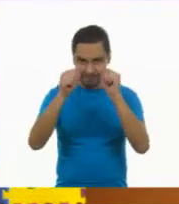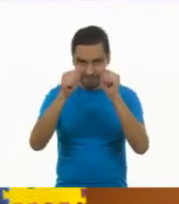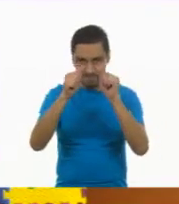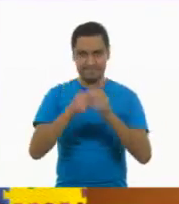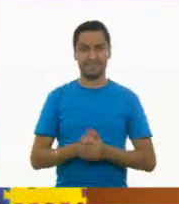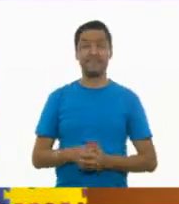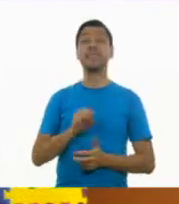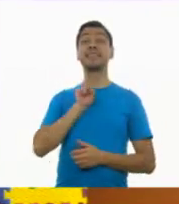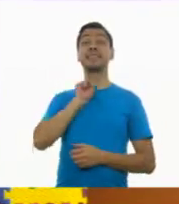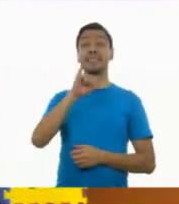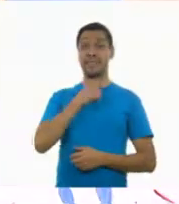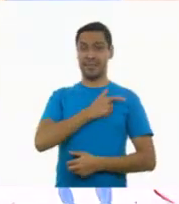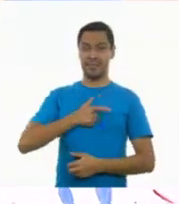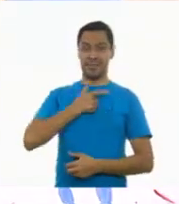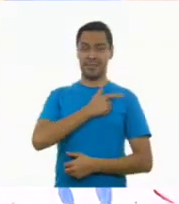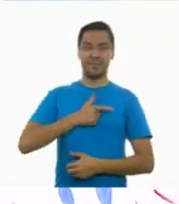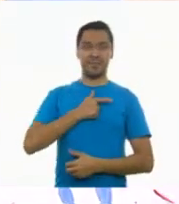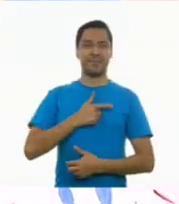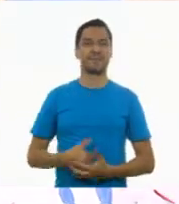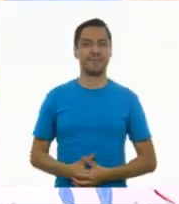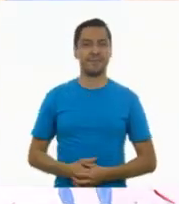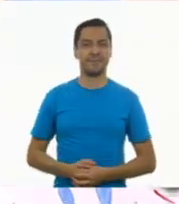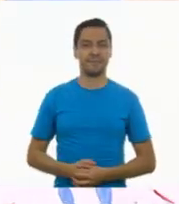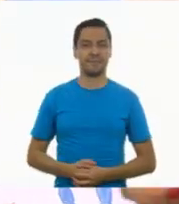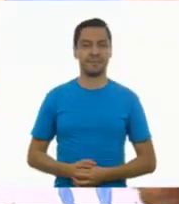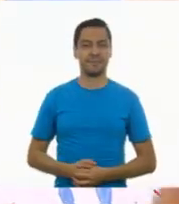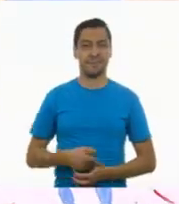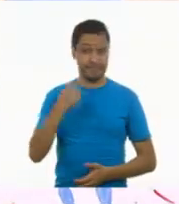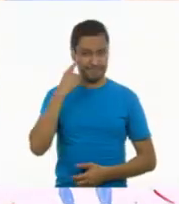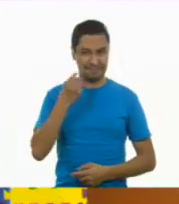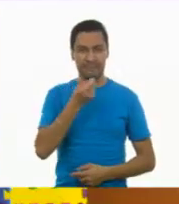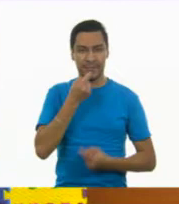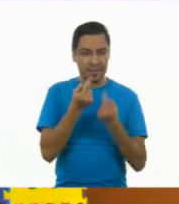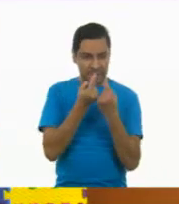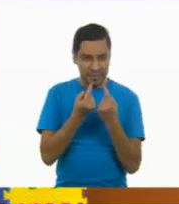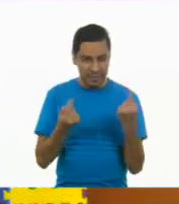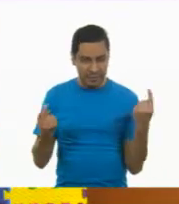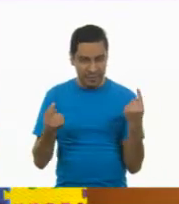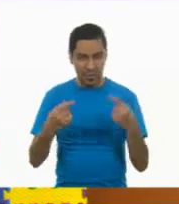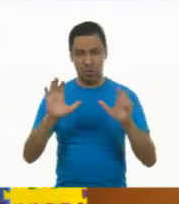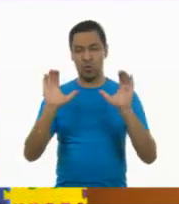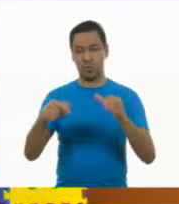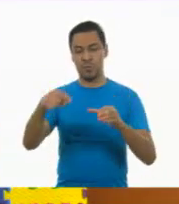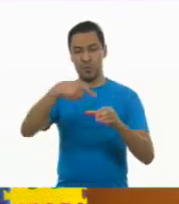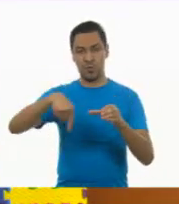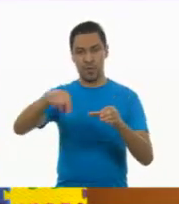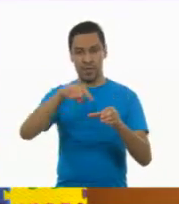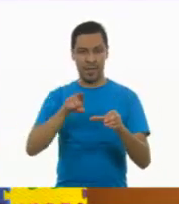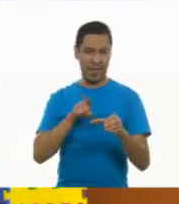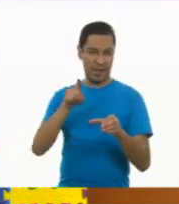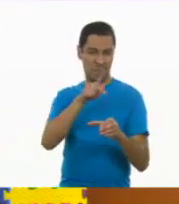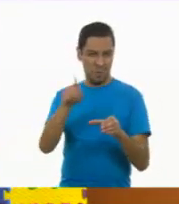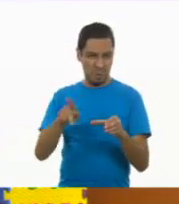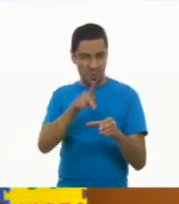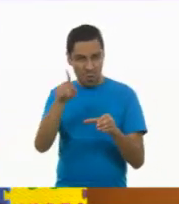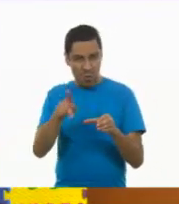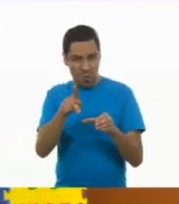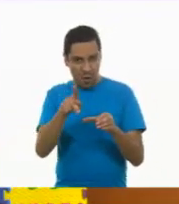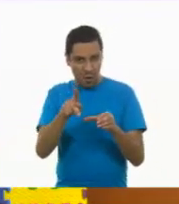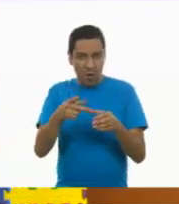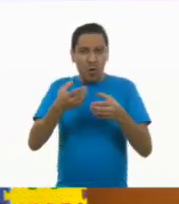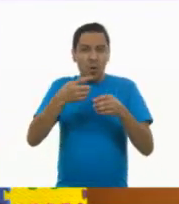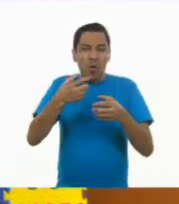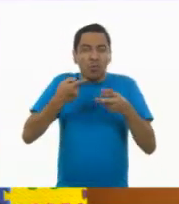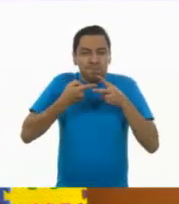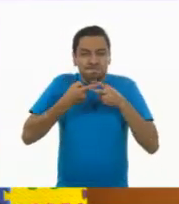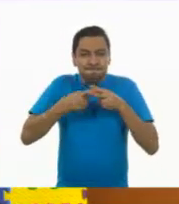¡Sí! ¡Me gusta! Las niñas y los niños de una comunidad rural organizaron una campaña